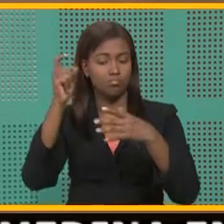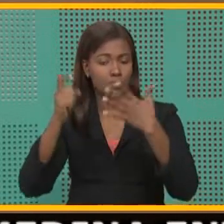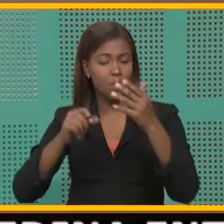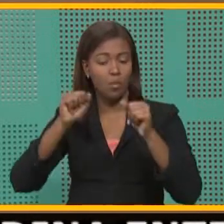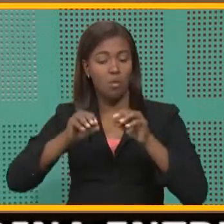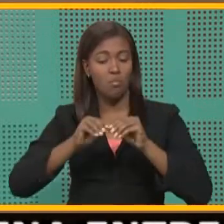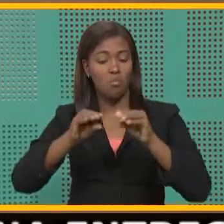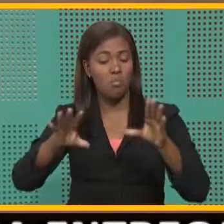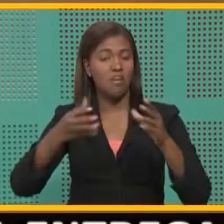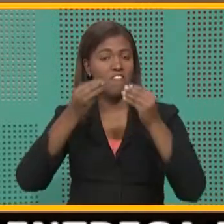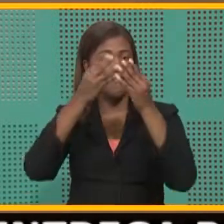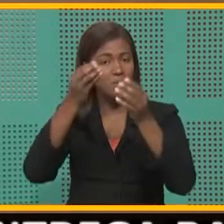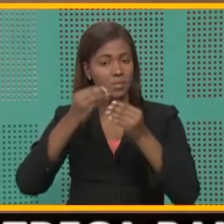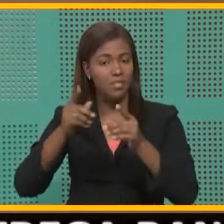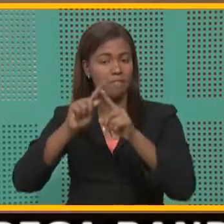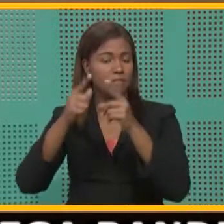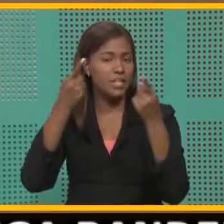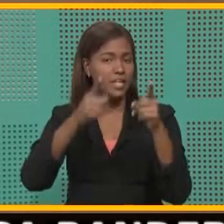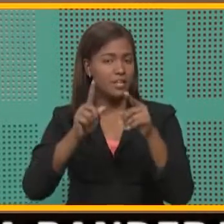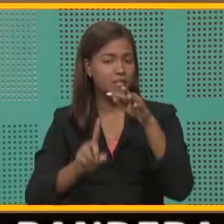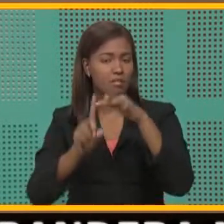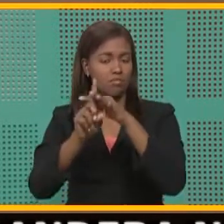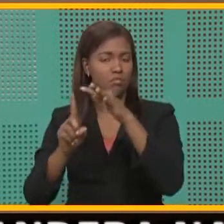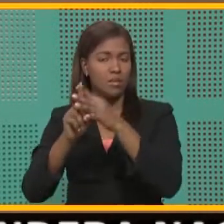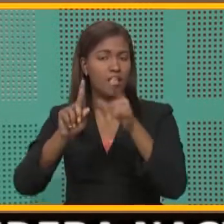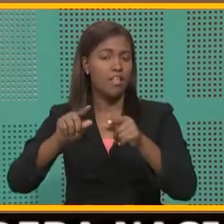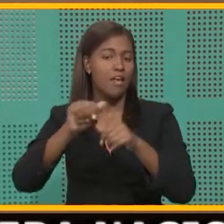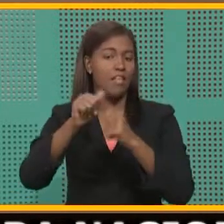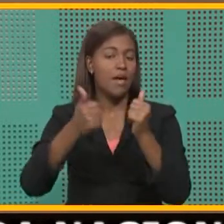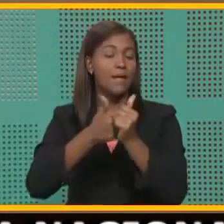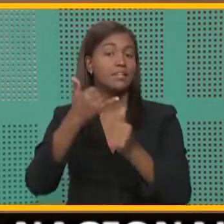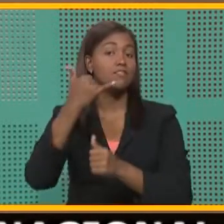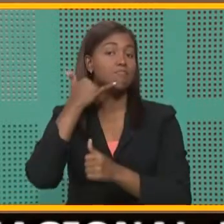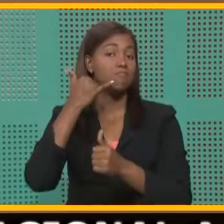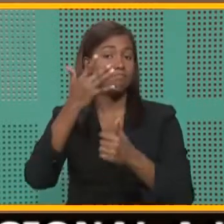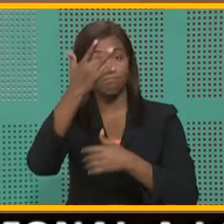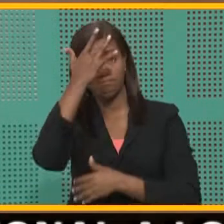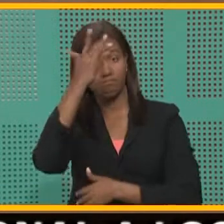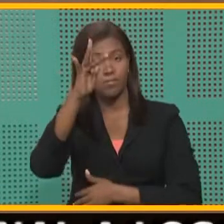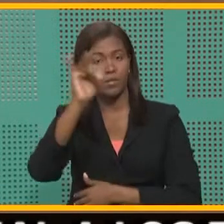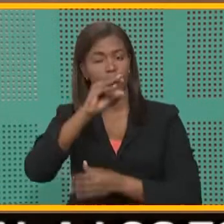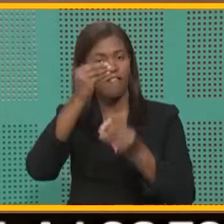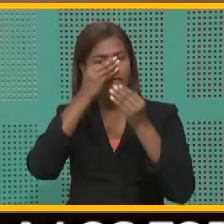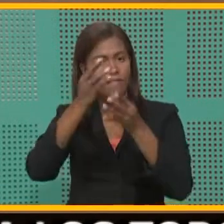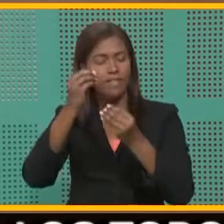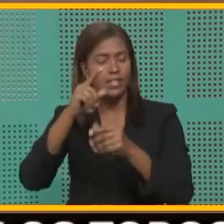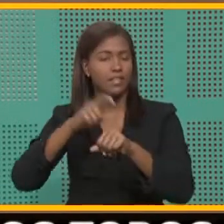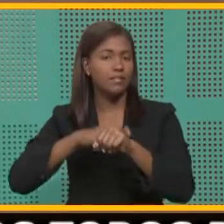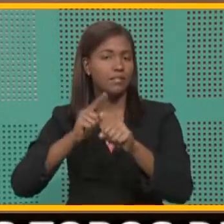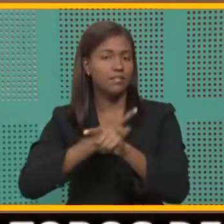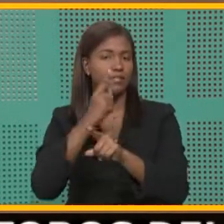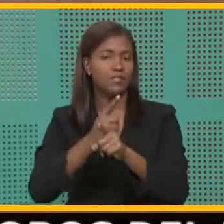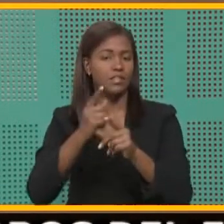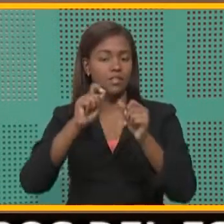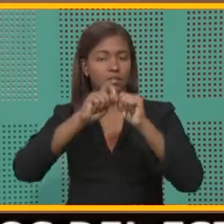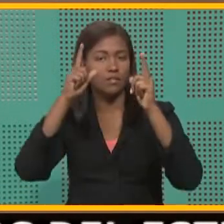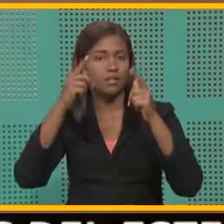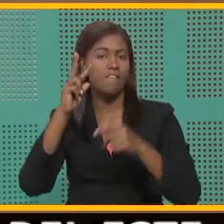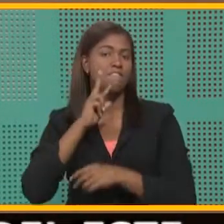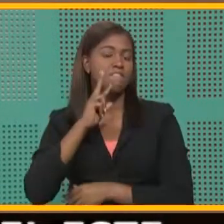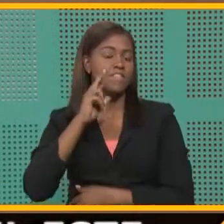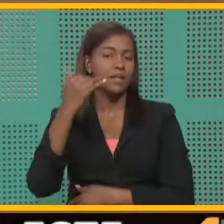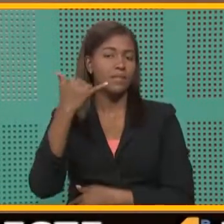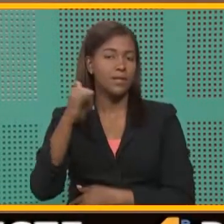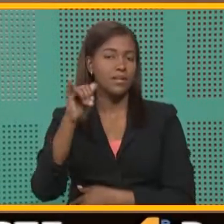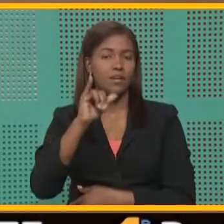difundir informaciones de eventos meteorológicos a través de sus teléfonos inteligentes e informarse en tiempo real de las alertas verde,